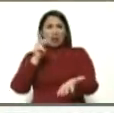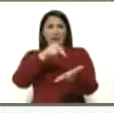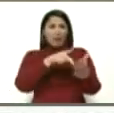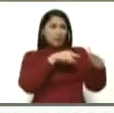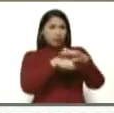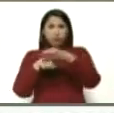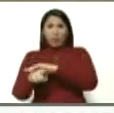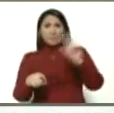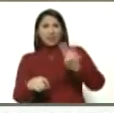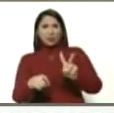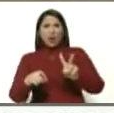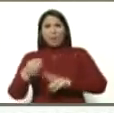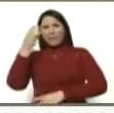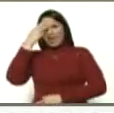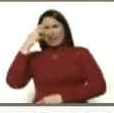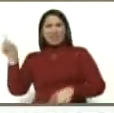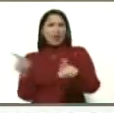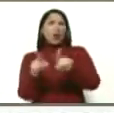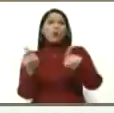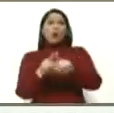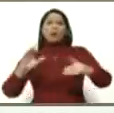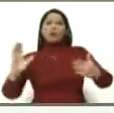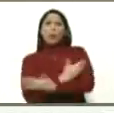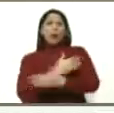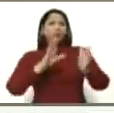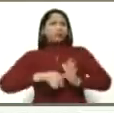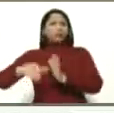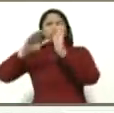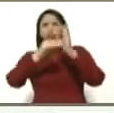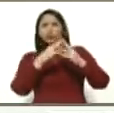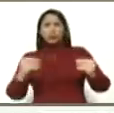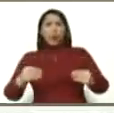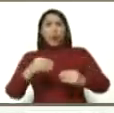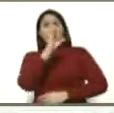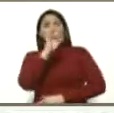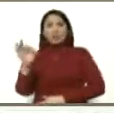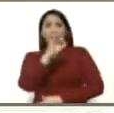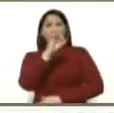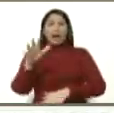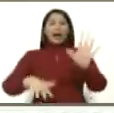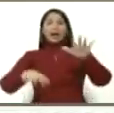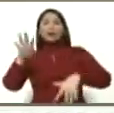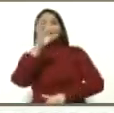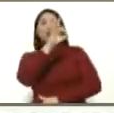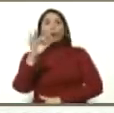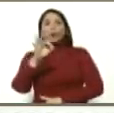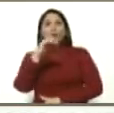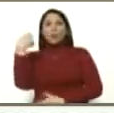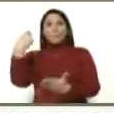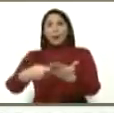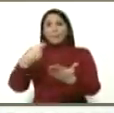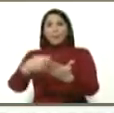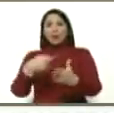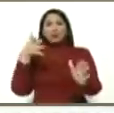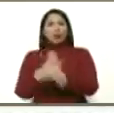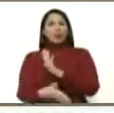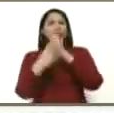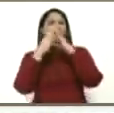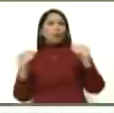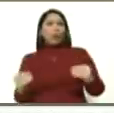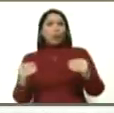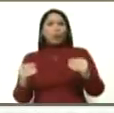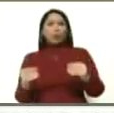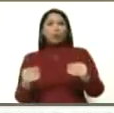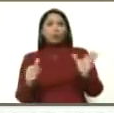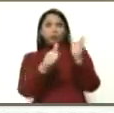piratería, bueno, robarse todo. El contrato, por cierto, establece un porcentaje de 14% sobre todo lo que encontraran